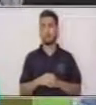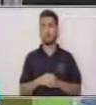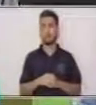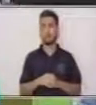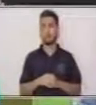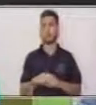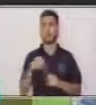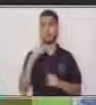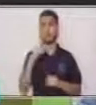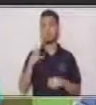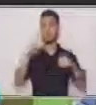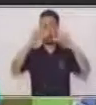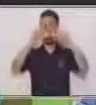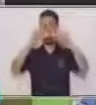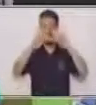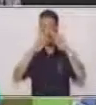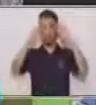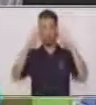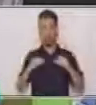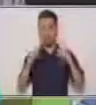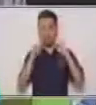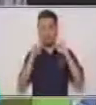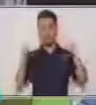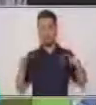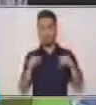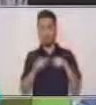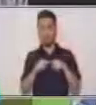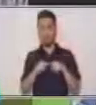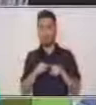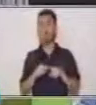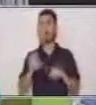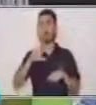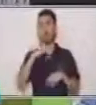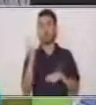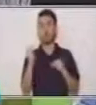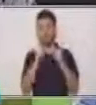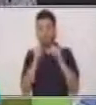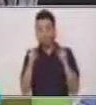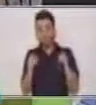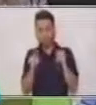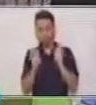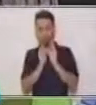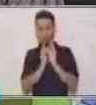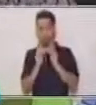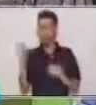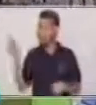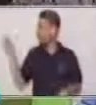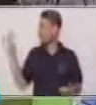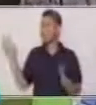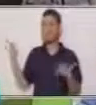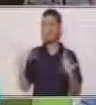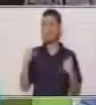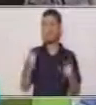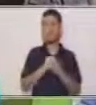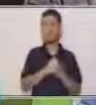coloco acá el cuadrado y coloco el cuadrado más pequeño en el centro, ¿qué formamos?